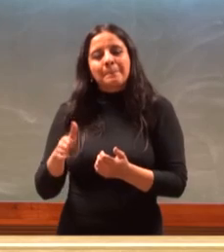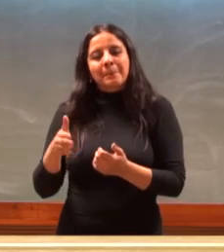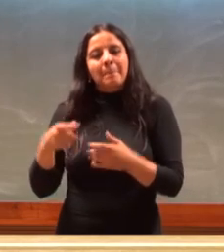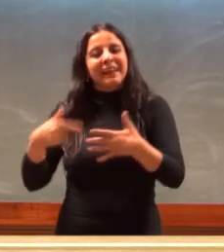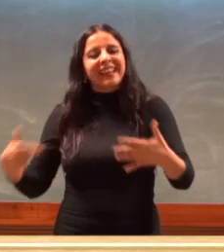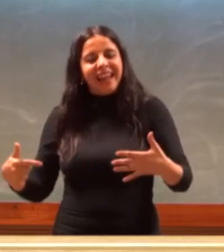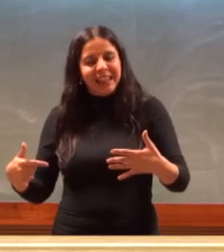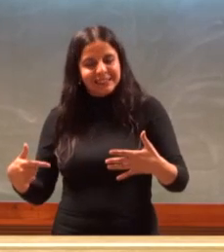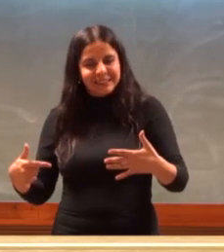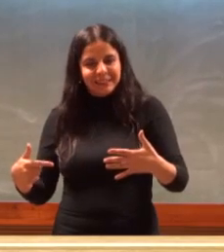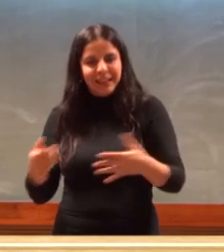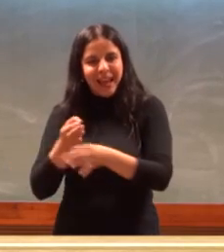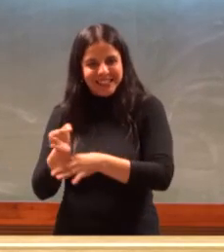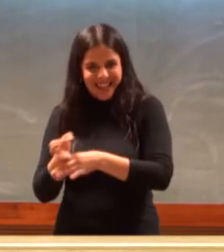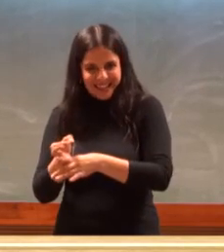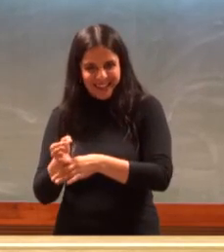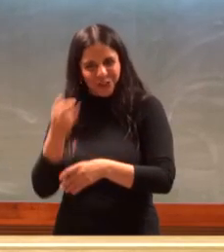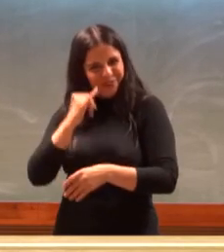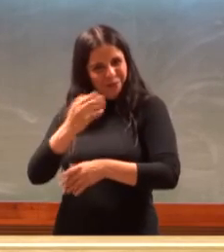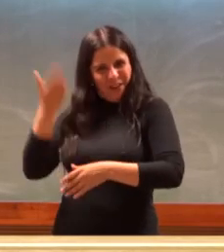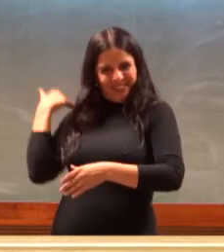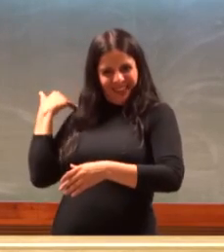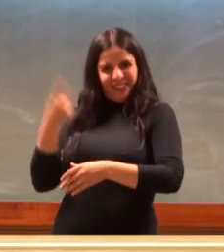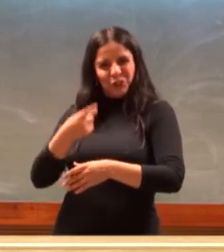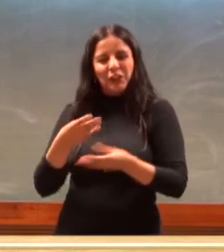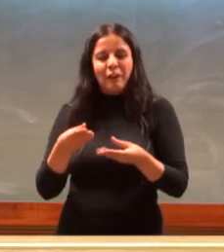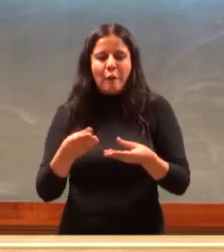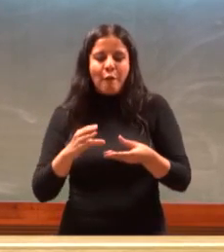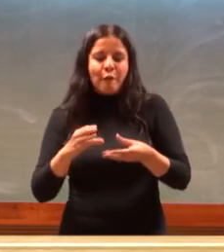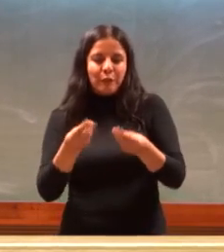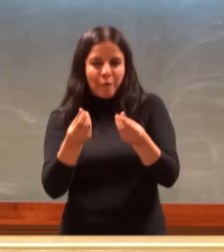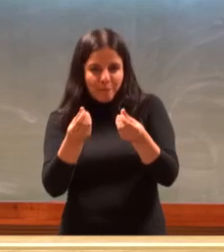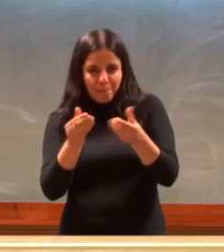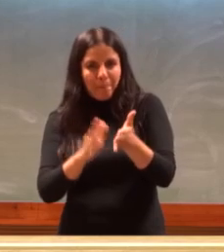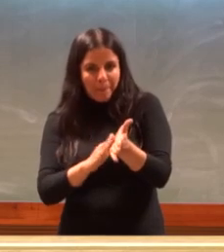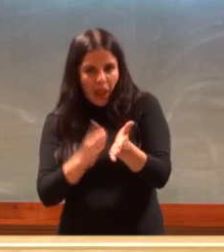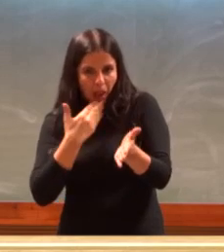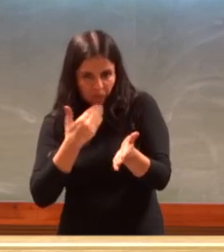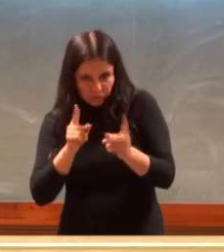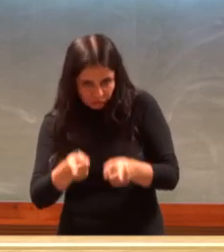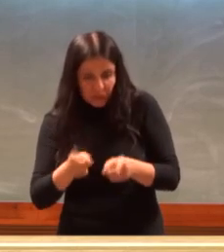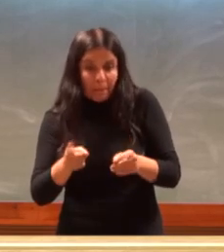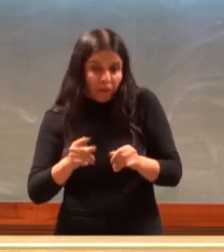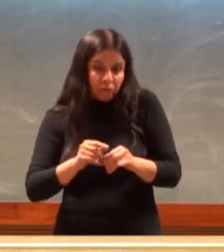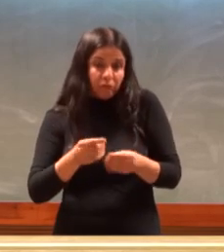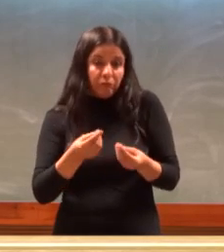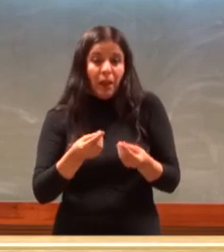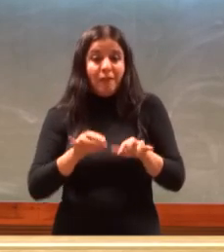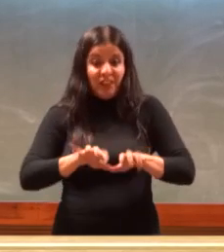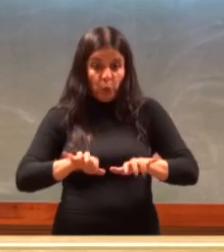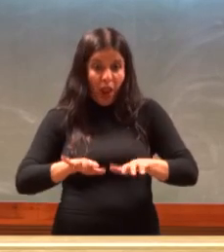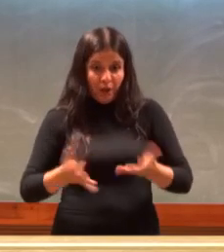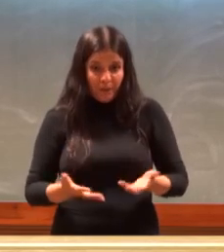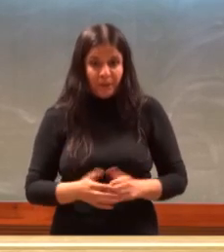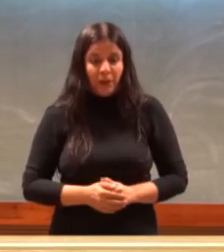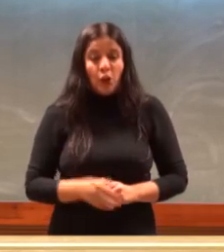partir de una de esta área específica tanto en formato papel como en formato virtual e incluso la producción de materiales de